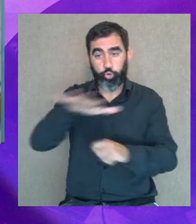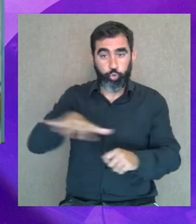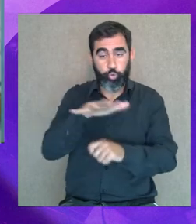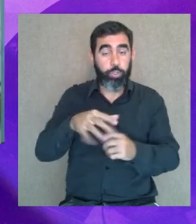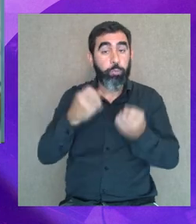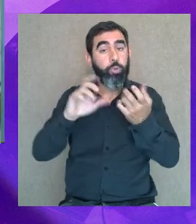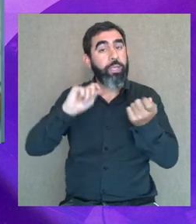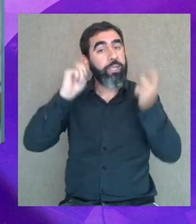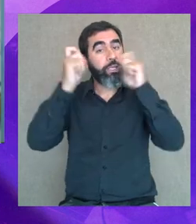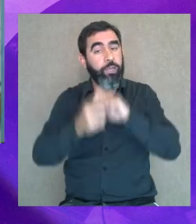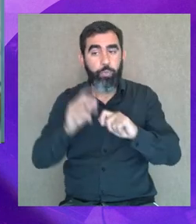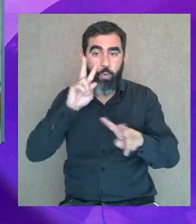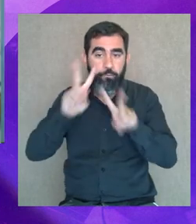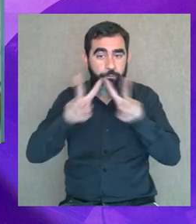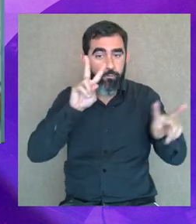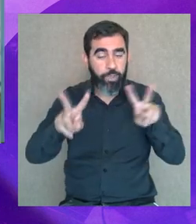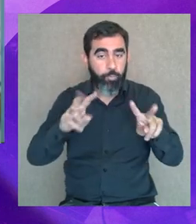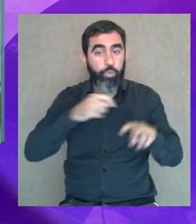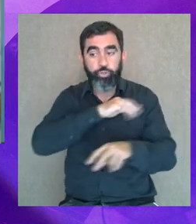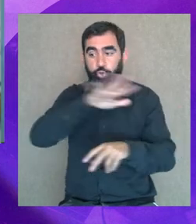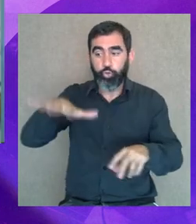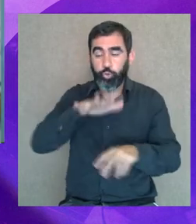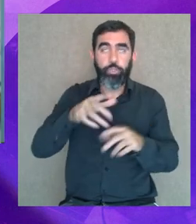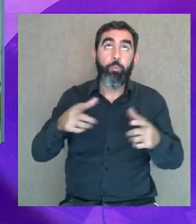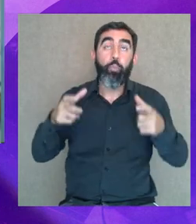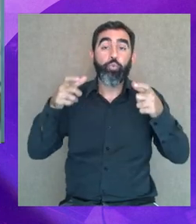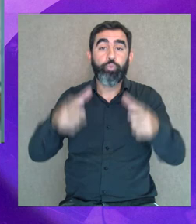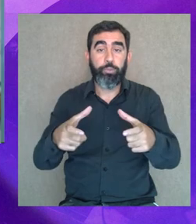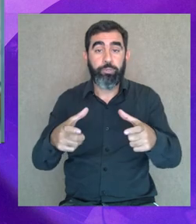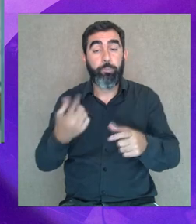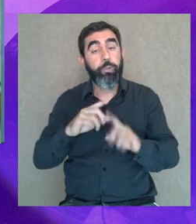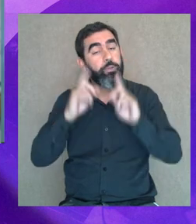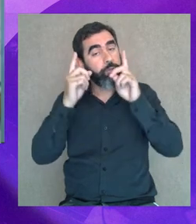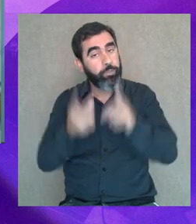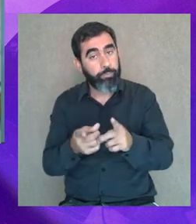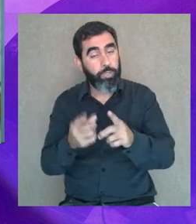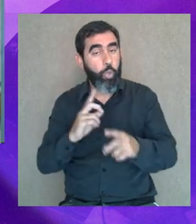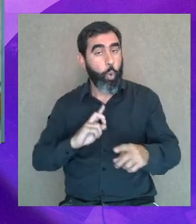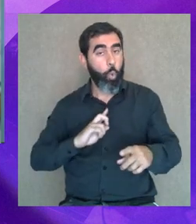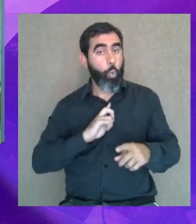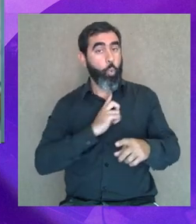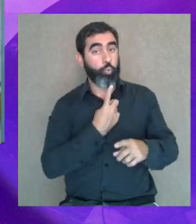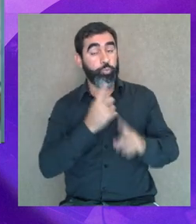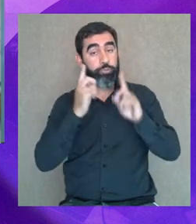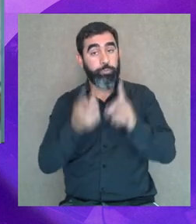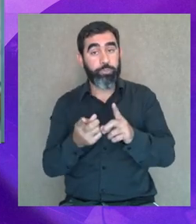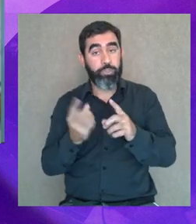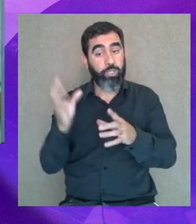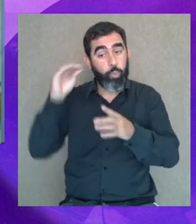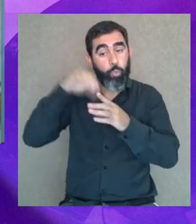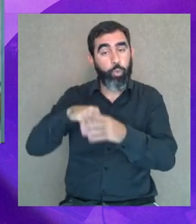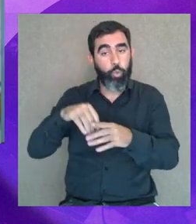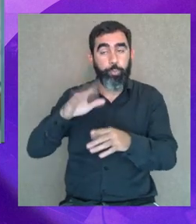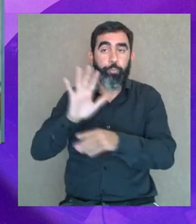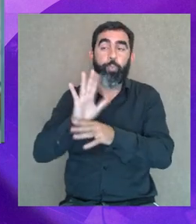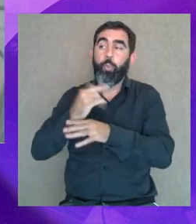porque son cambios que todos los vemos y pasan en la sociedad por suerte pero también es un orgullo ser parte de algo